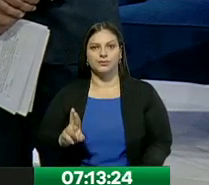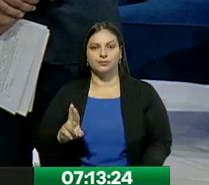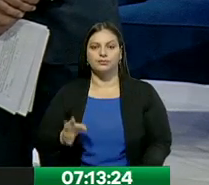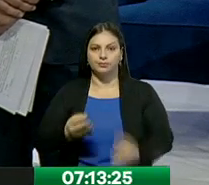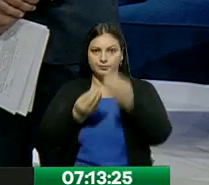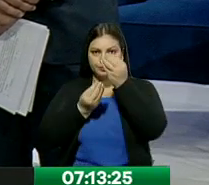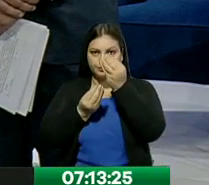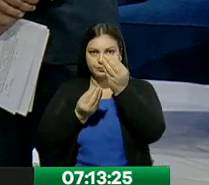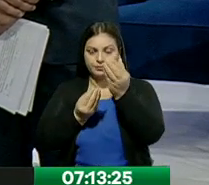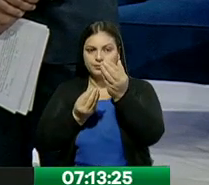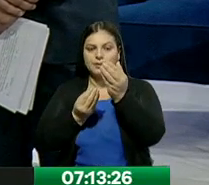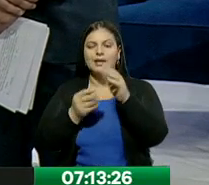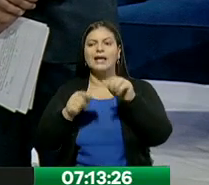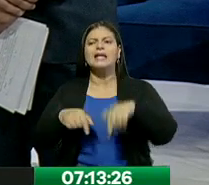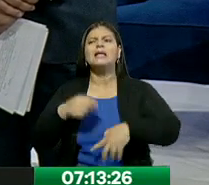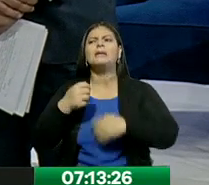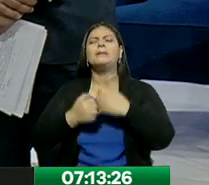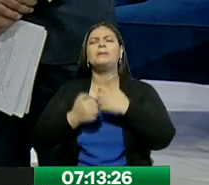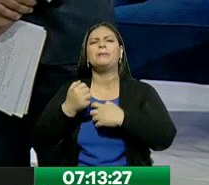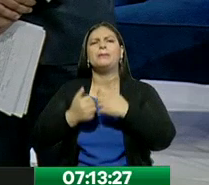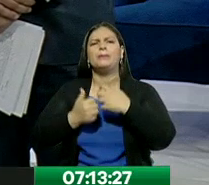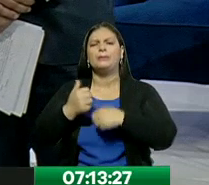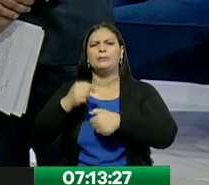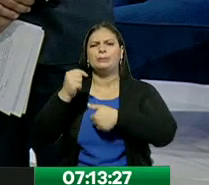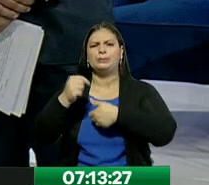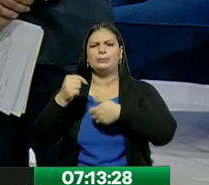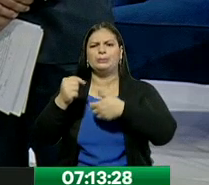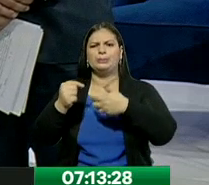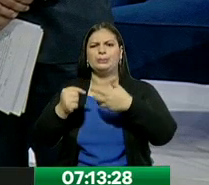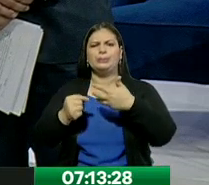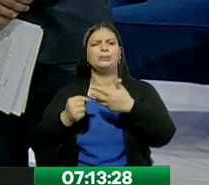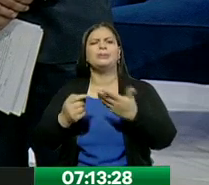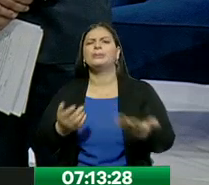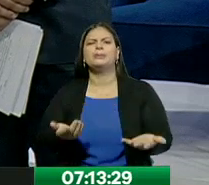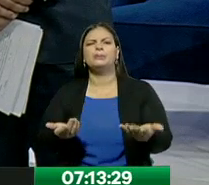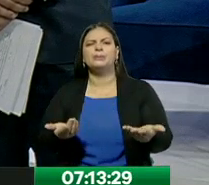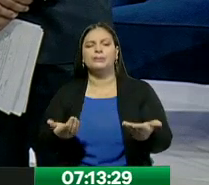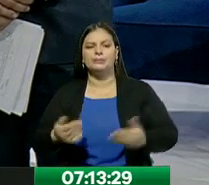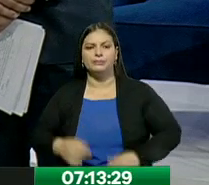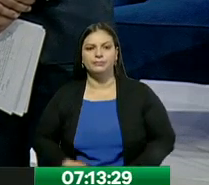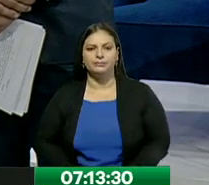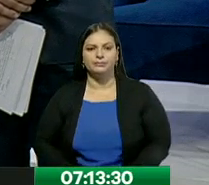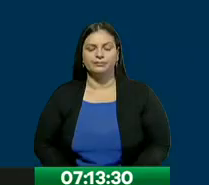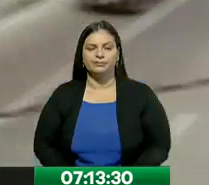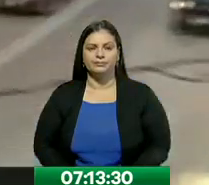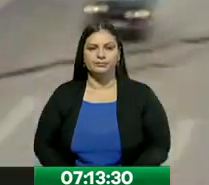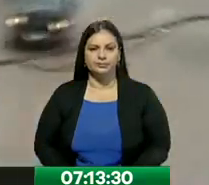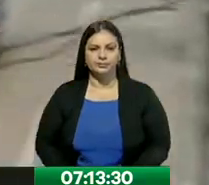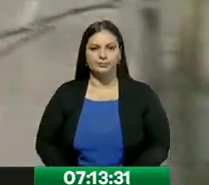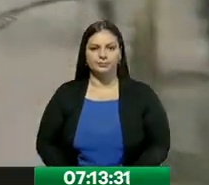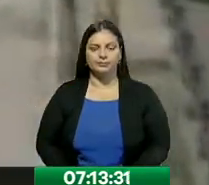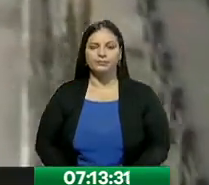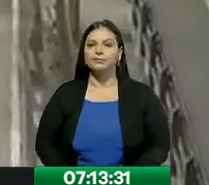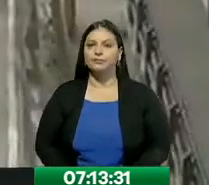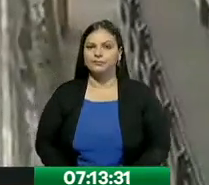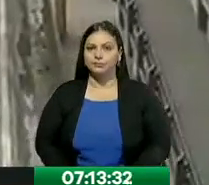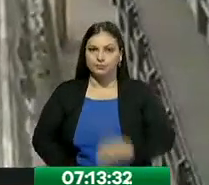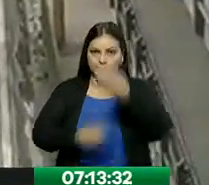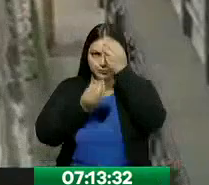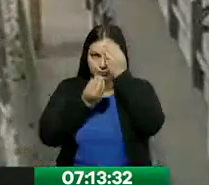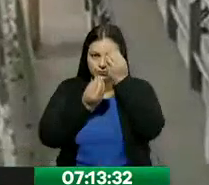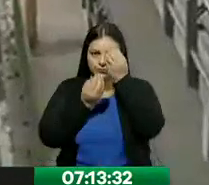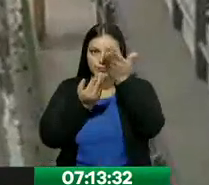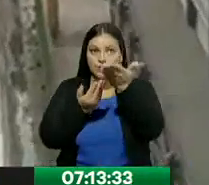informarles las anomalías que estarían ocurriendo en este paso peatonal, Les informamos a los amigos televidentes